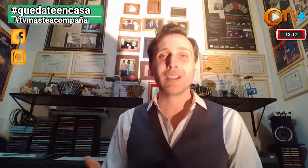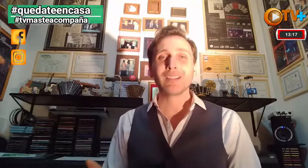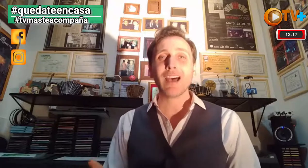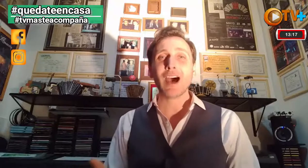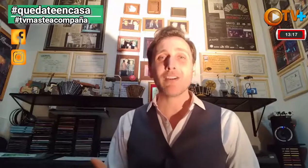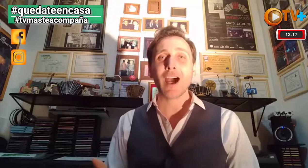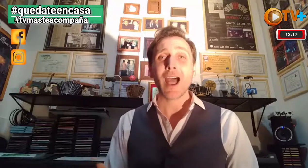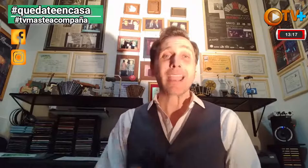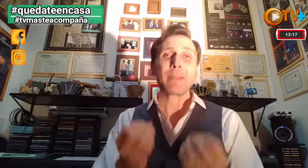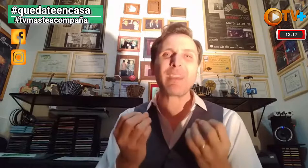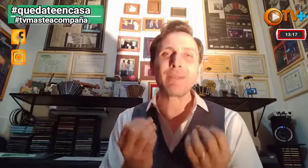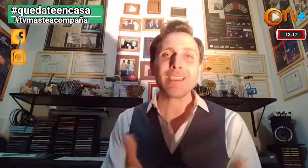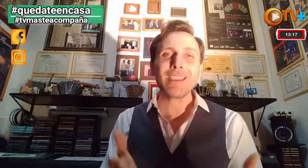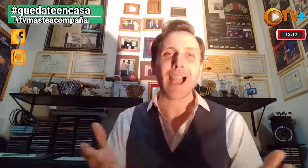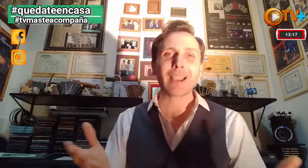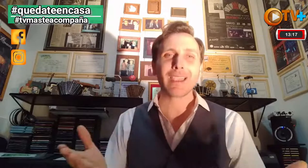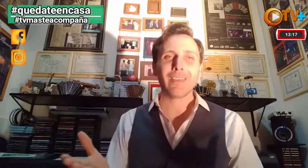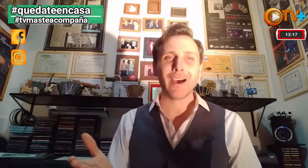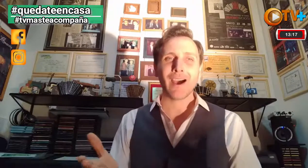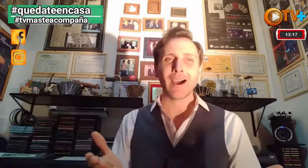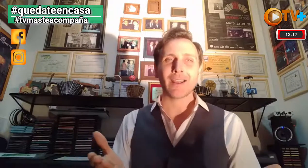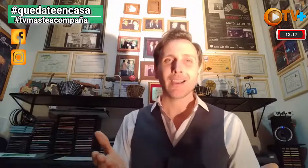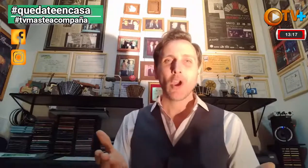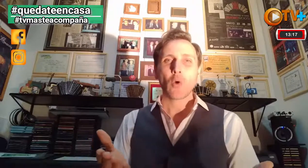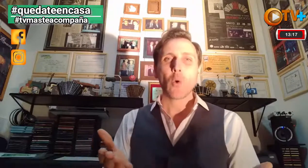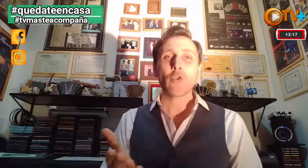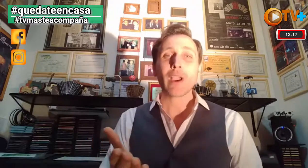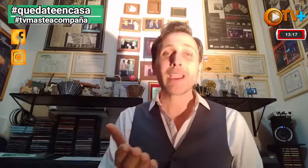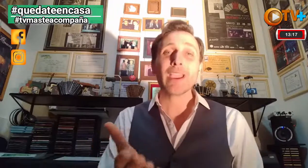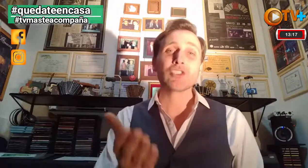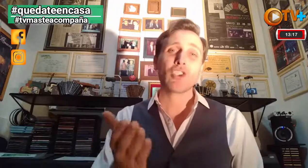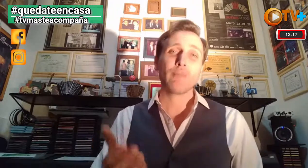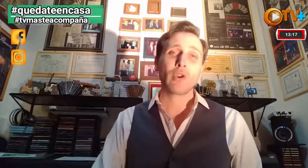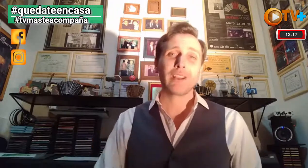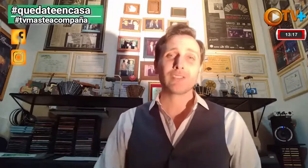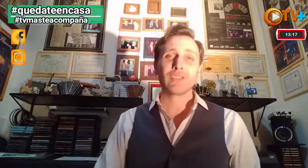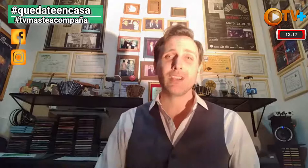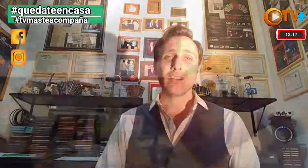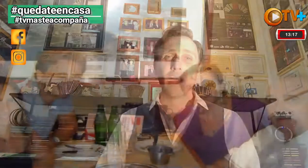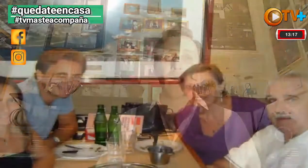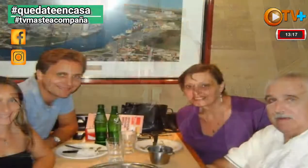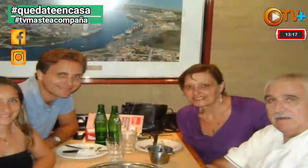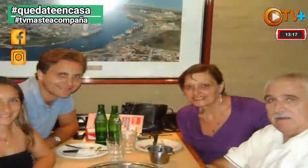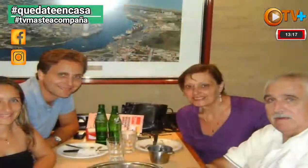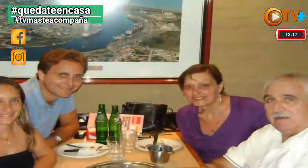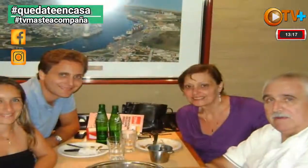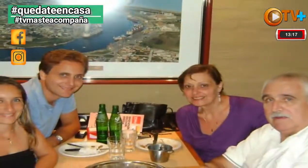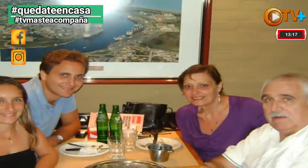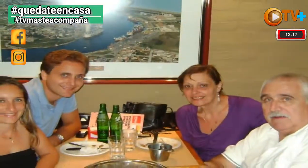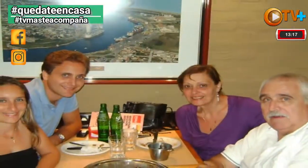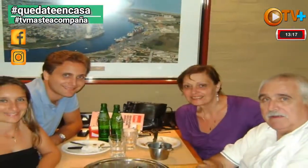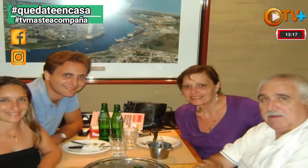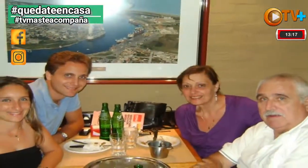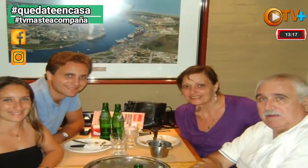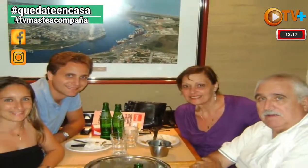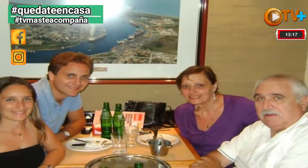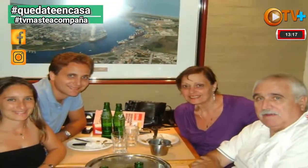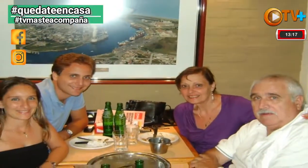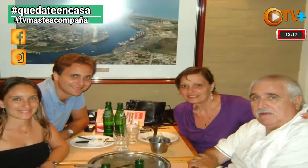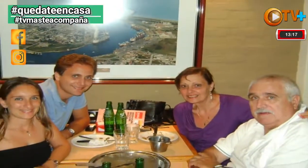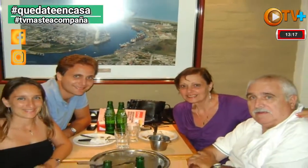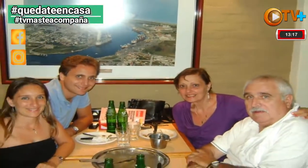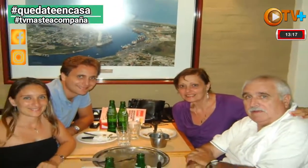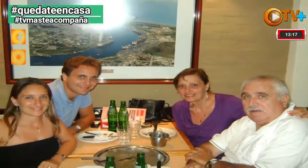te protestaba que me debía quedar. Cuando aquella mujercita llenó de pena mi